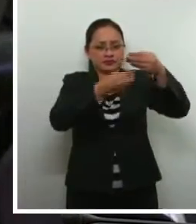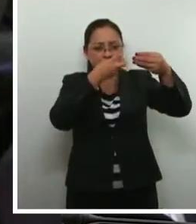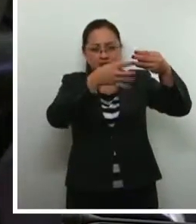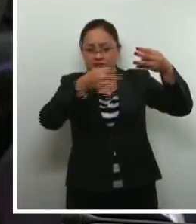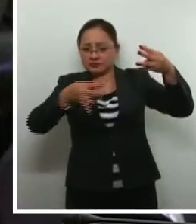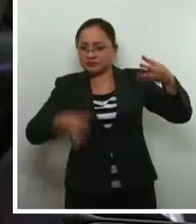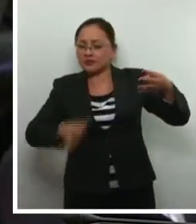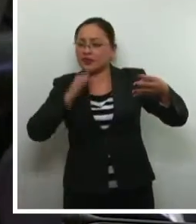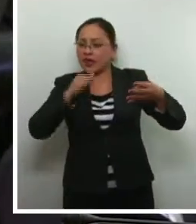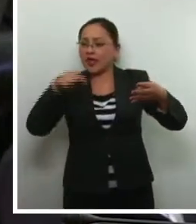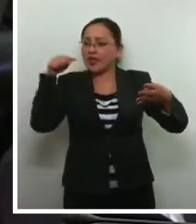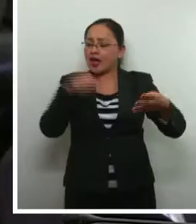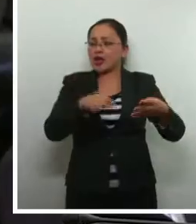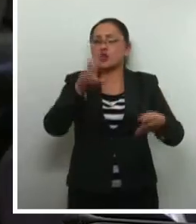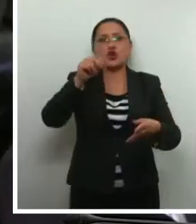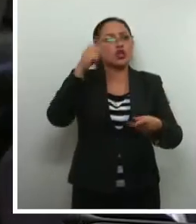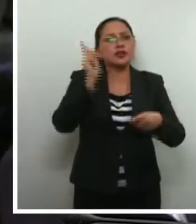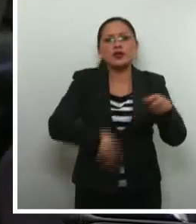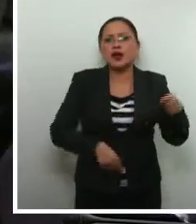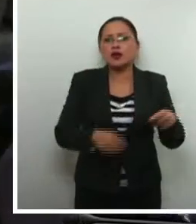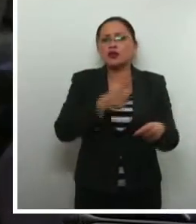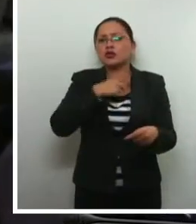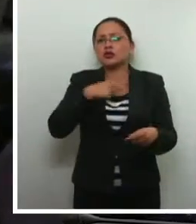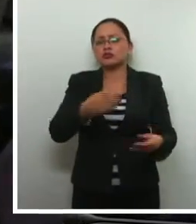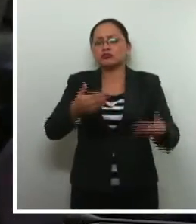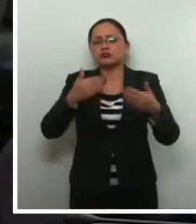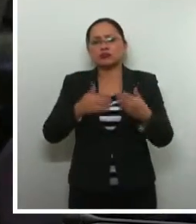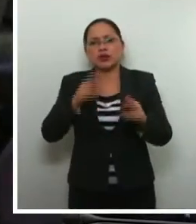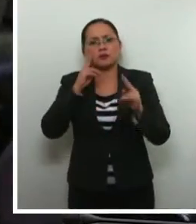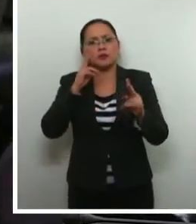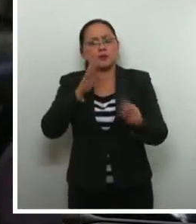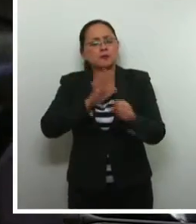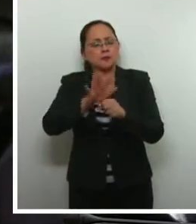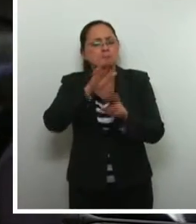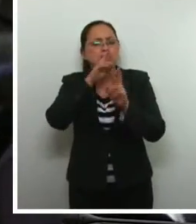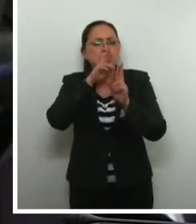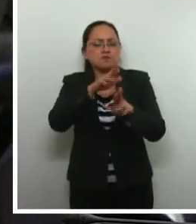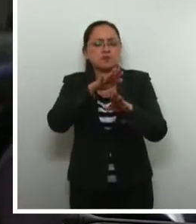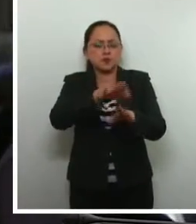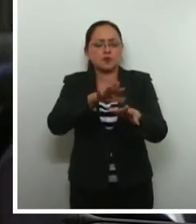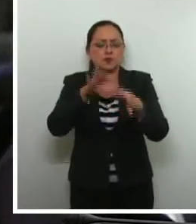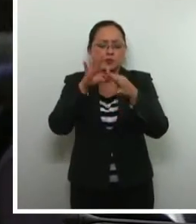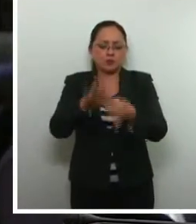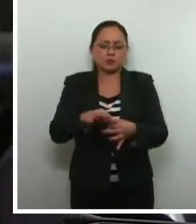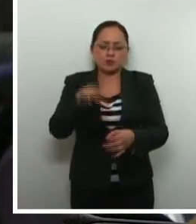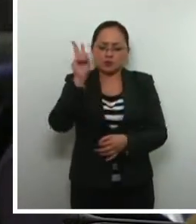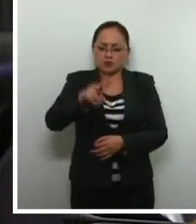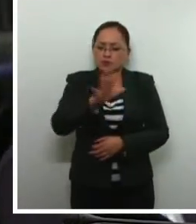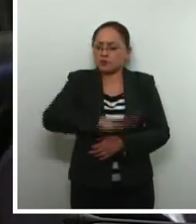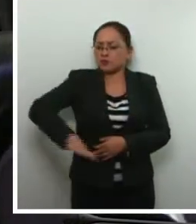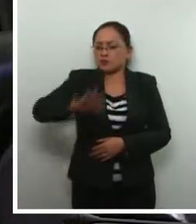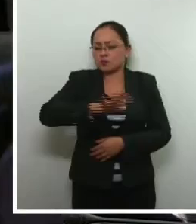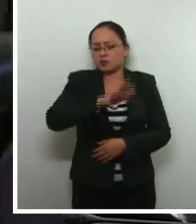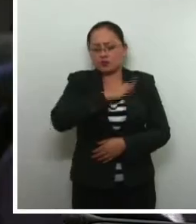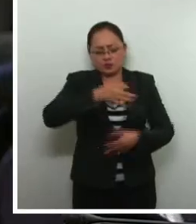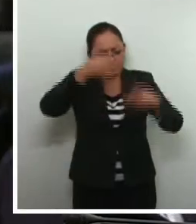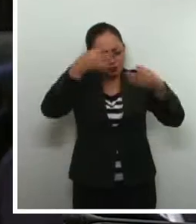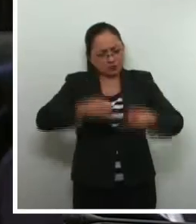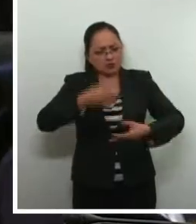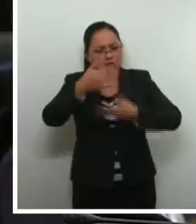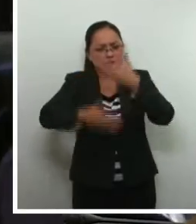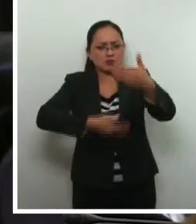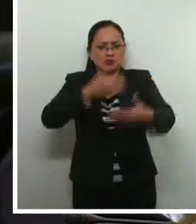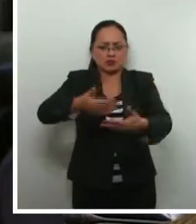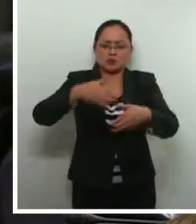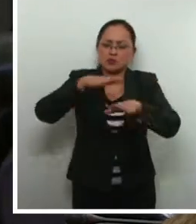reservados. Creo que eso habría que reconsiderarlo y buscar una solución que deje satisfecho la pulcritud del